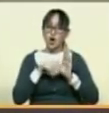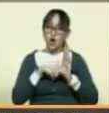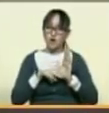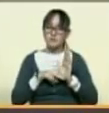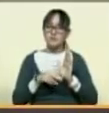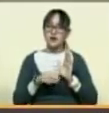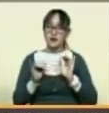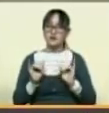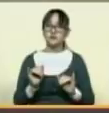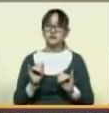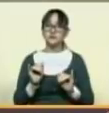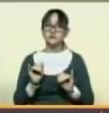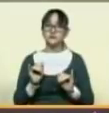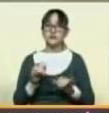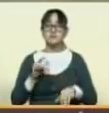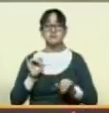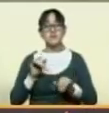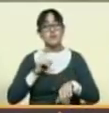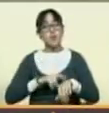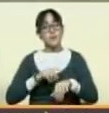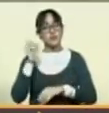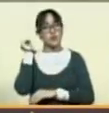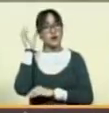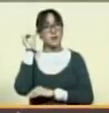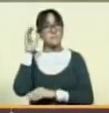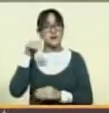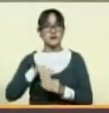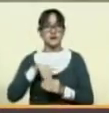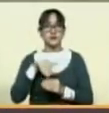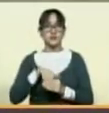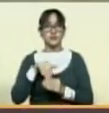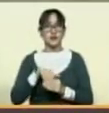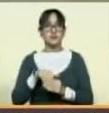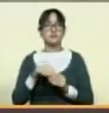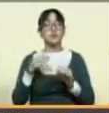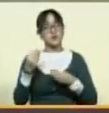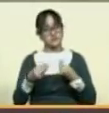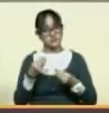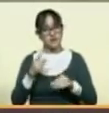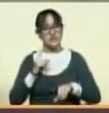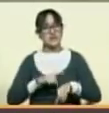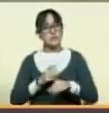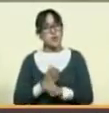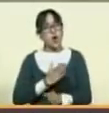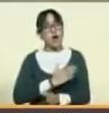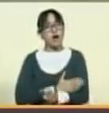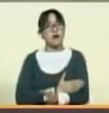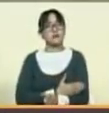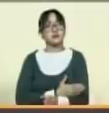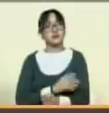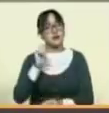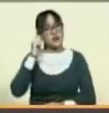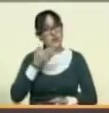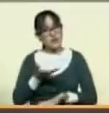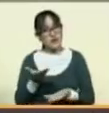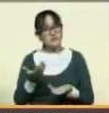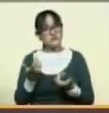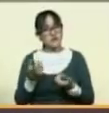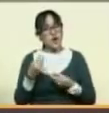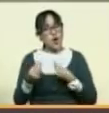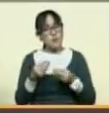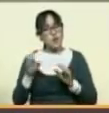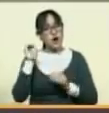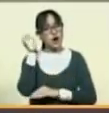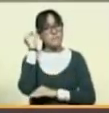aplican para el momento de campaña electoral. Por eso lo estamos haciendo con tiempo, recordándoles de qué se trata la